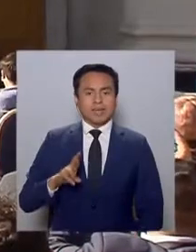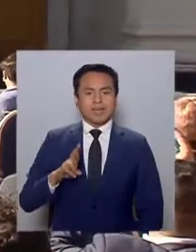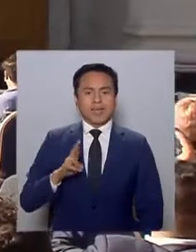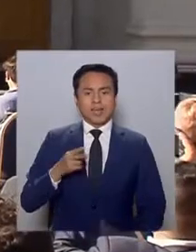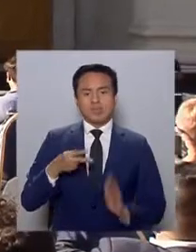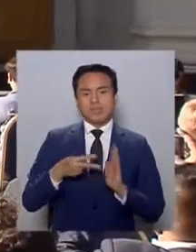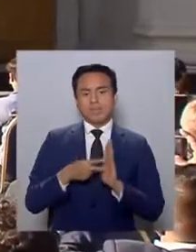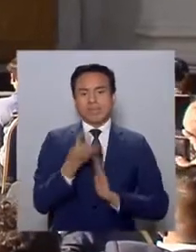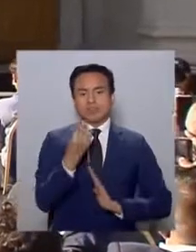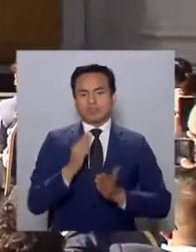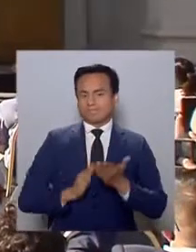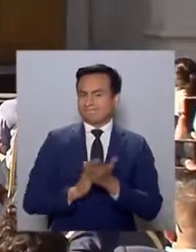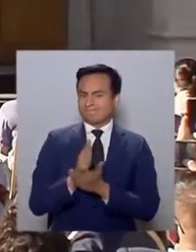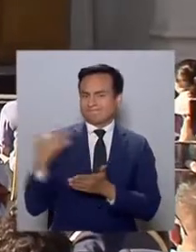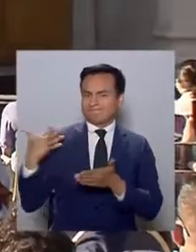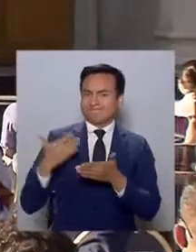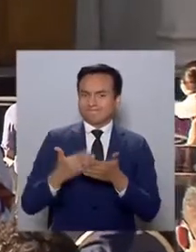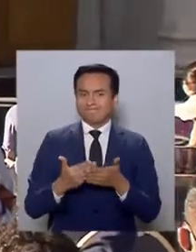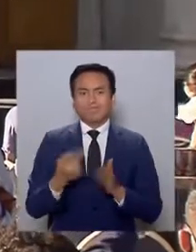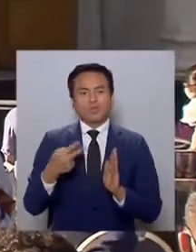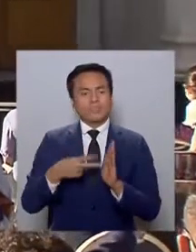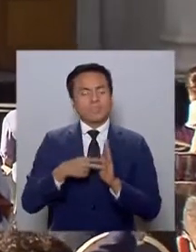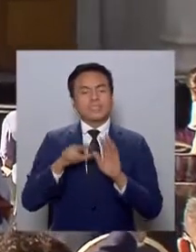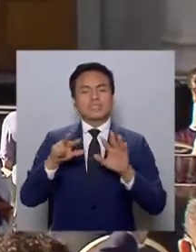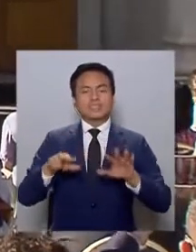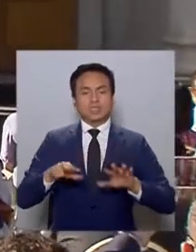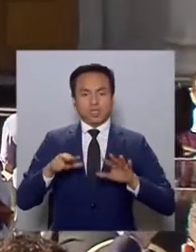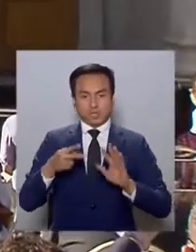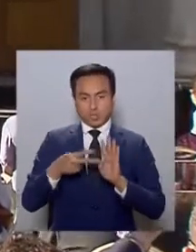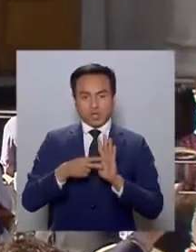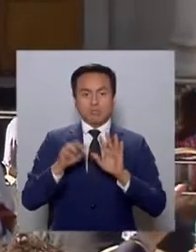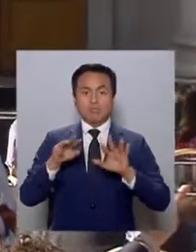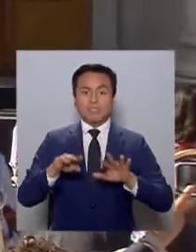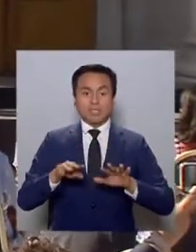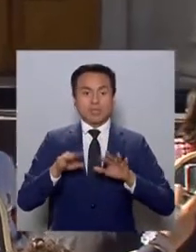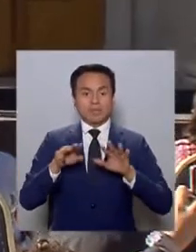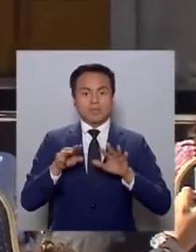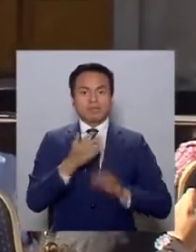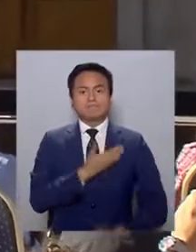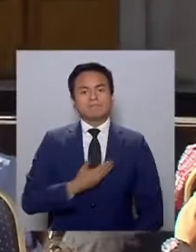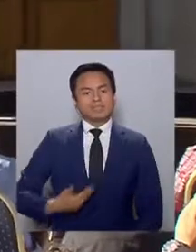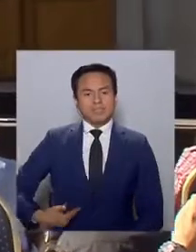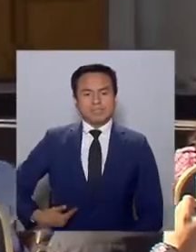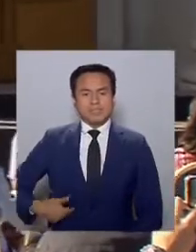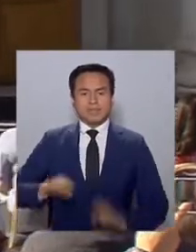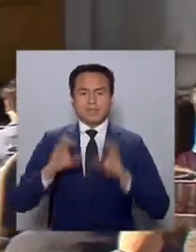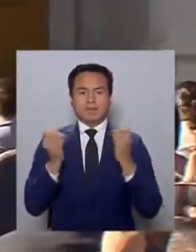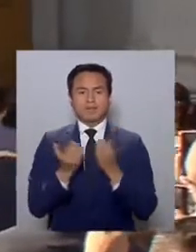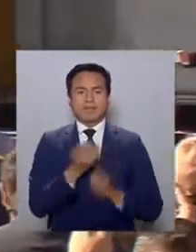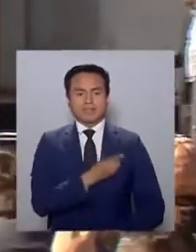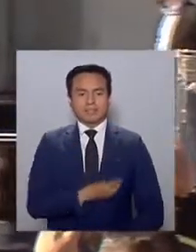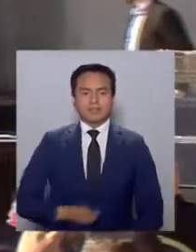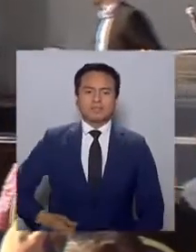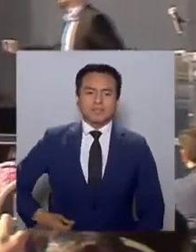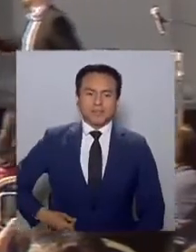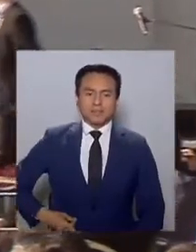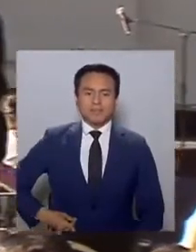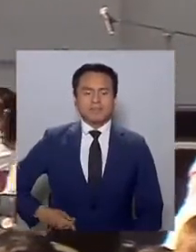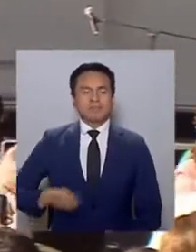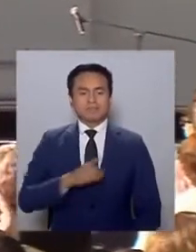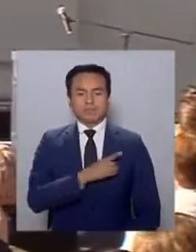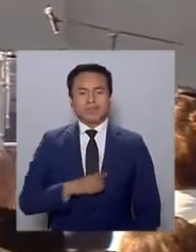desde 2014. Durante 2018 y 2019 fue presidenta de la Cámara de Diputados